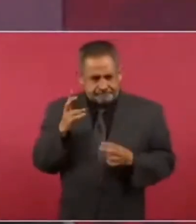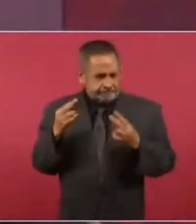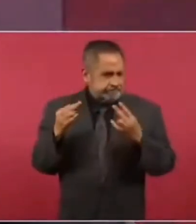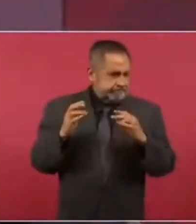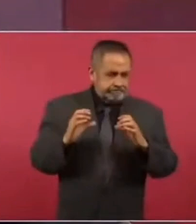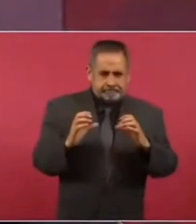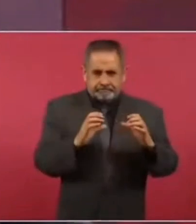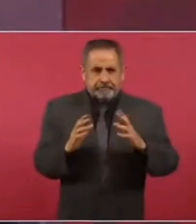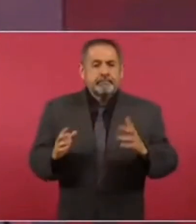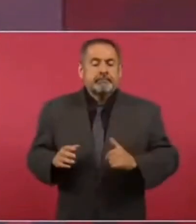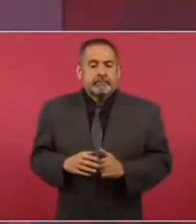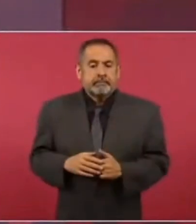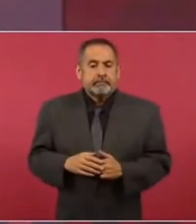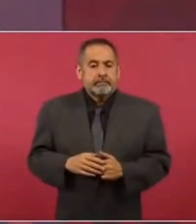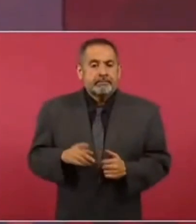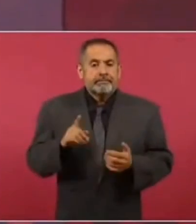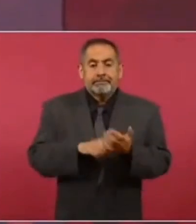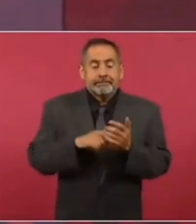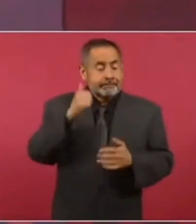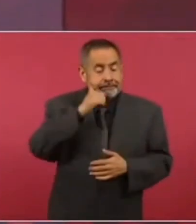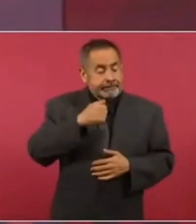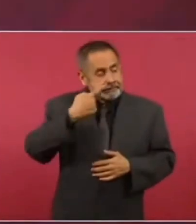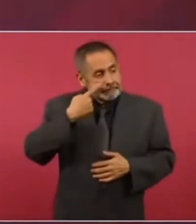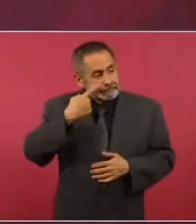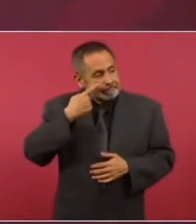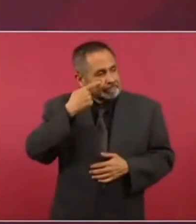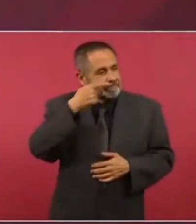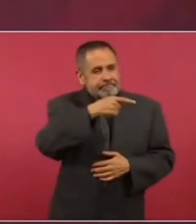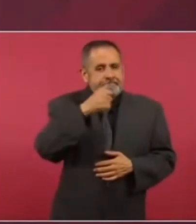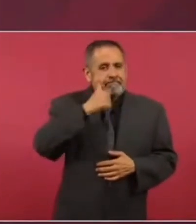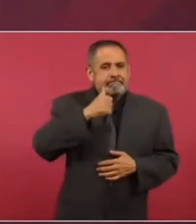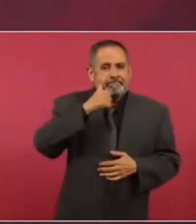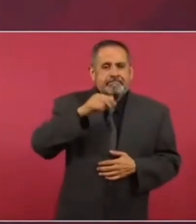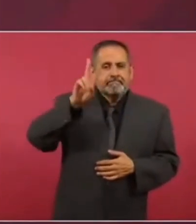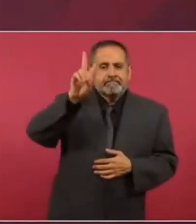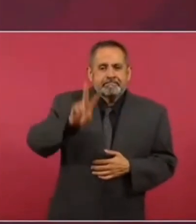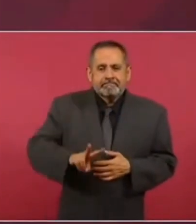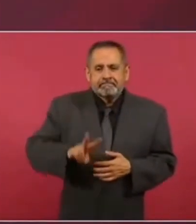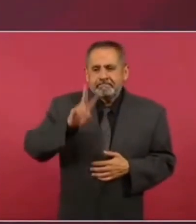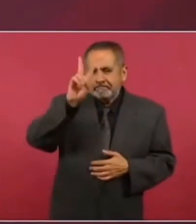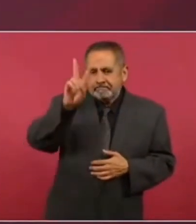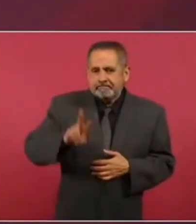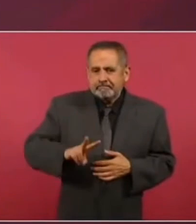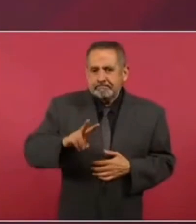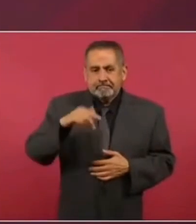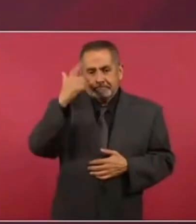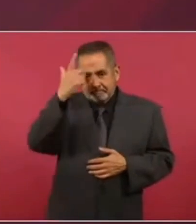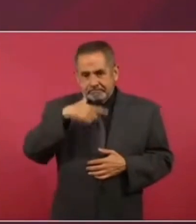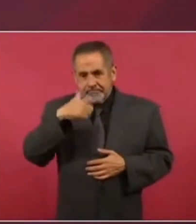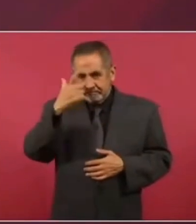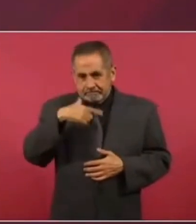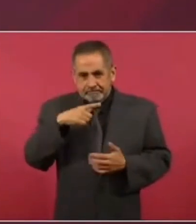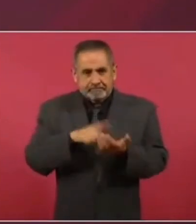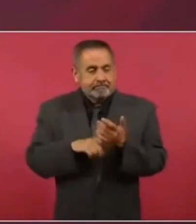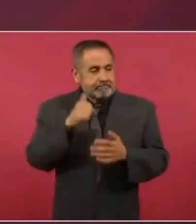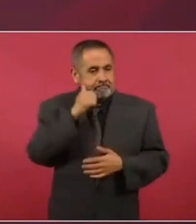porque los viernes en la noche